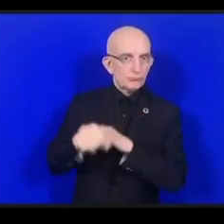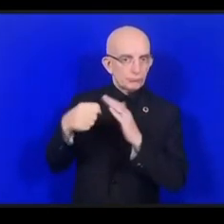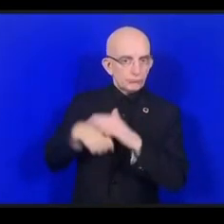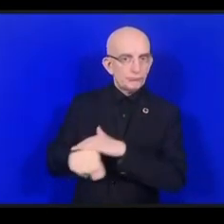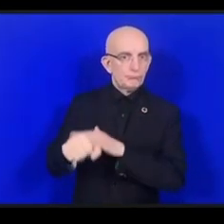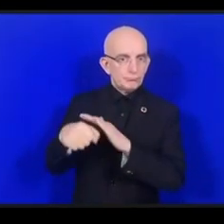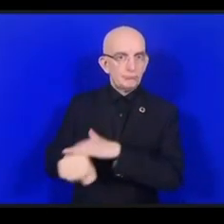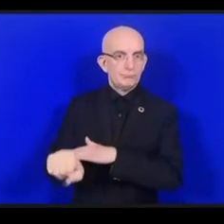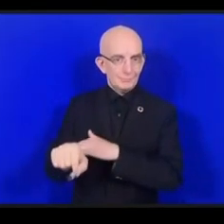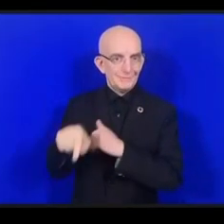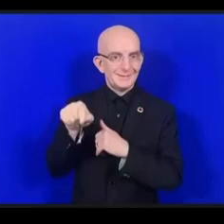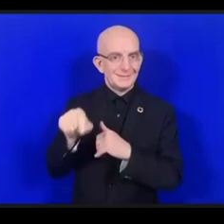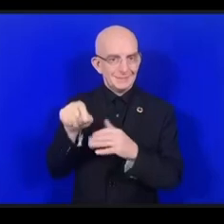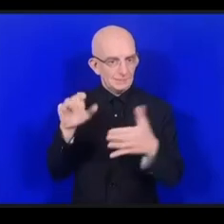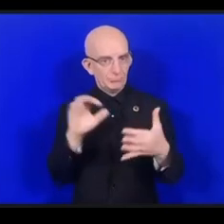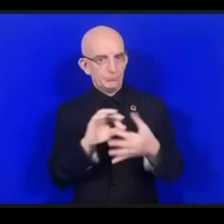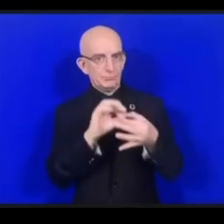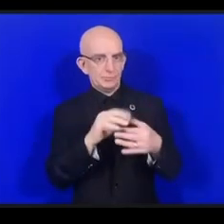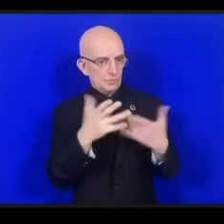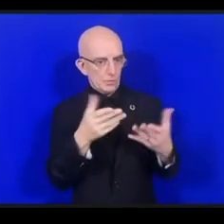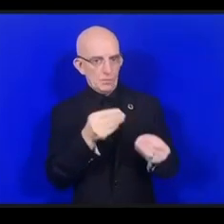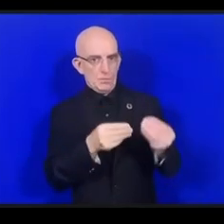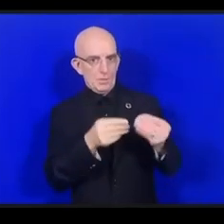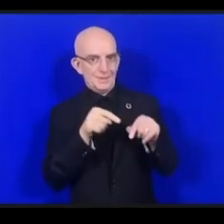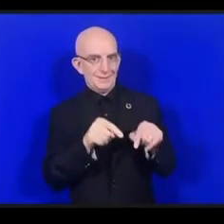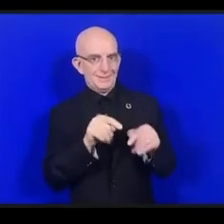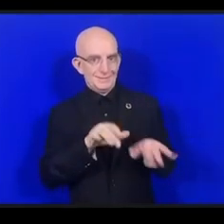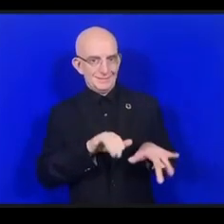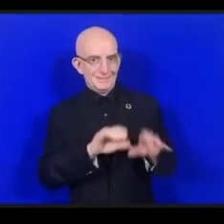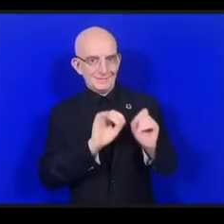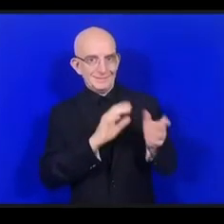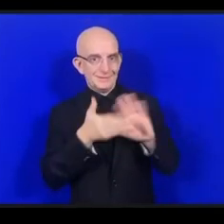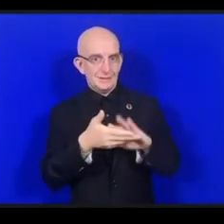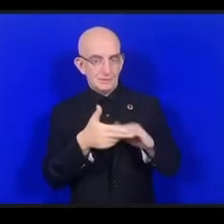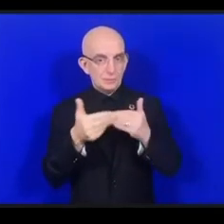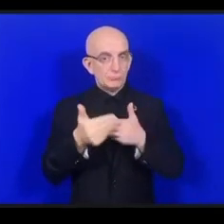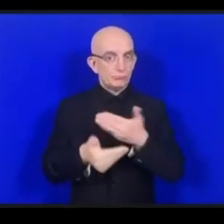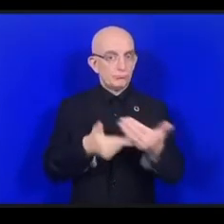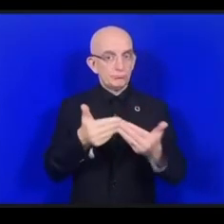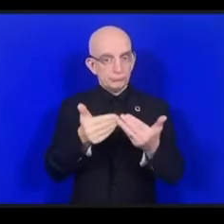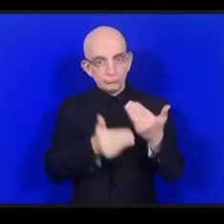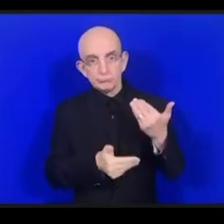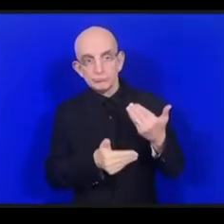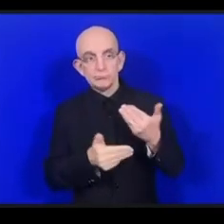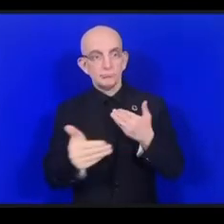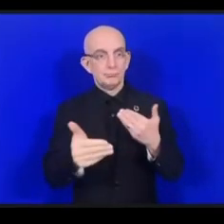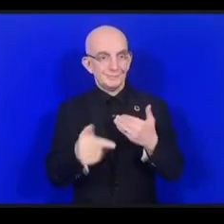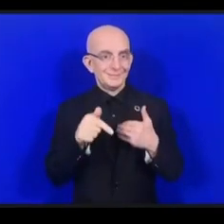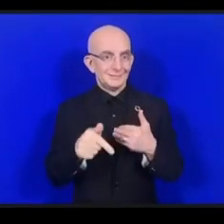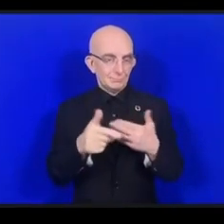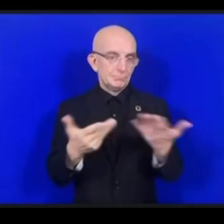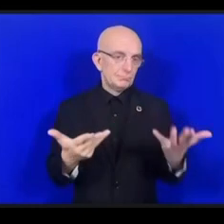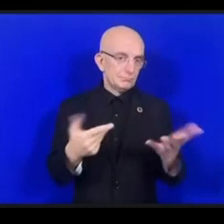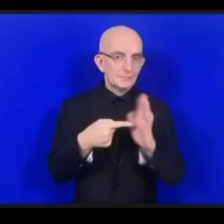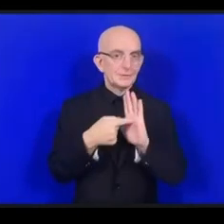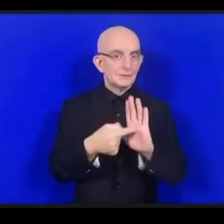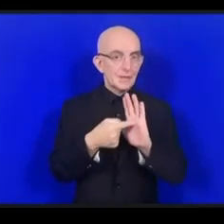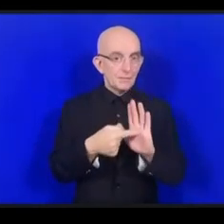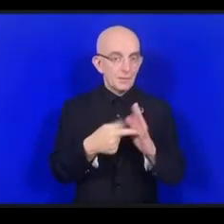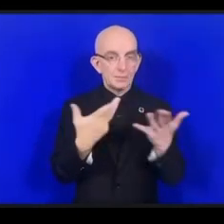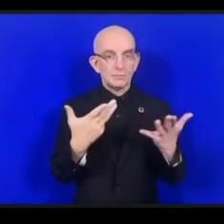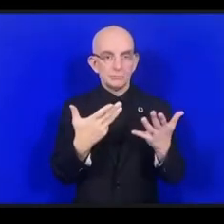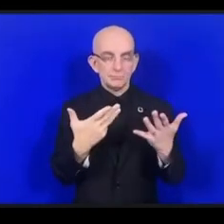problemas que enfrenta el internet a futuro por ejemplo en